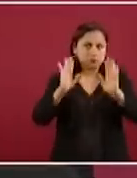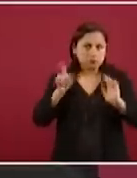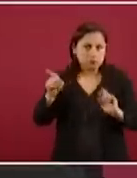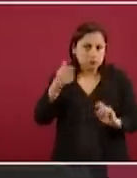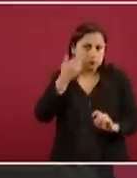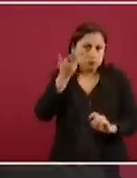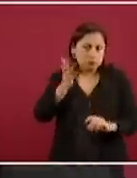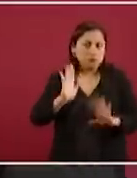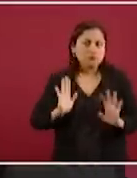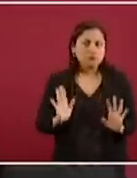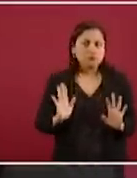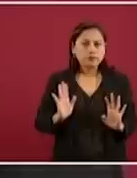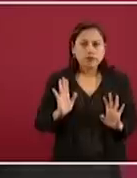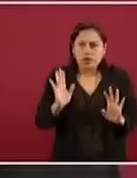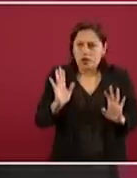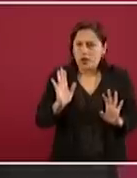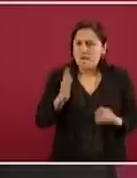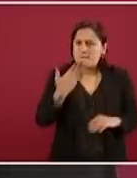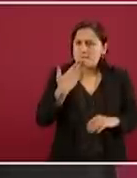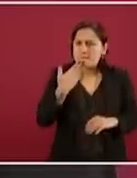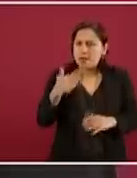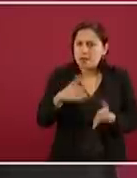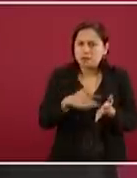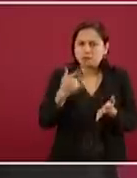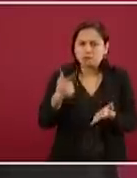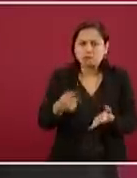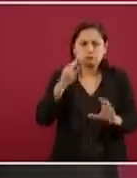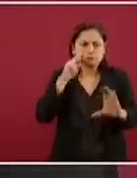Además, esto ayuda en la transparencia.